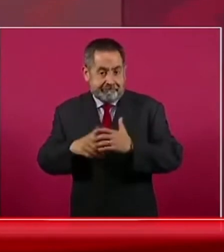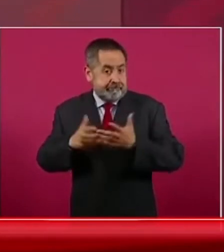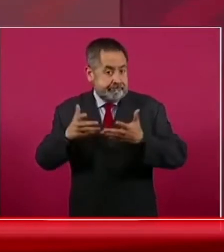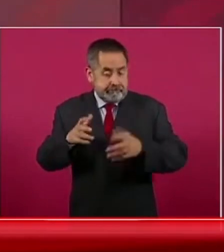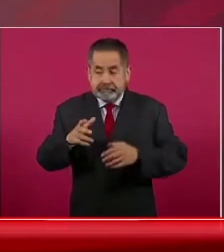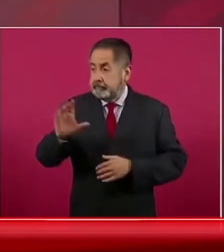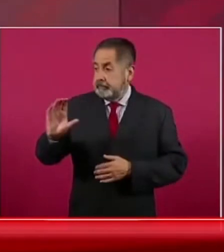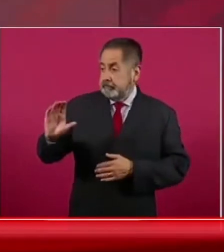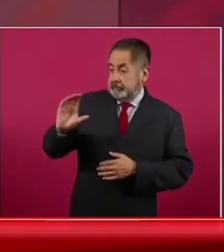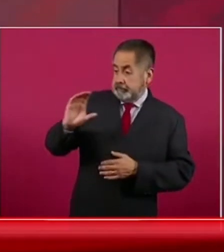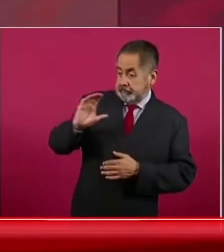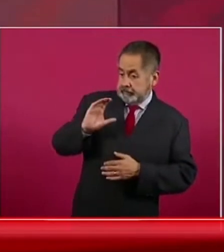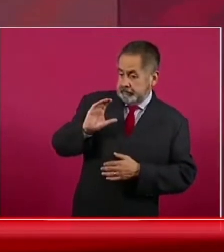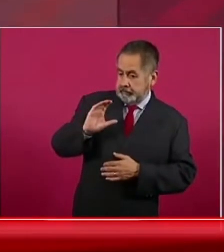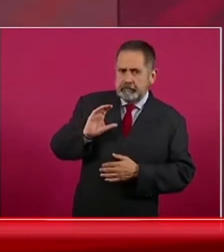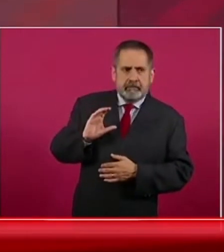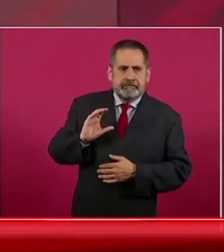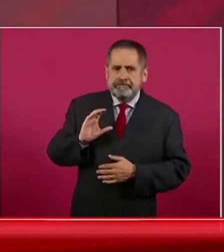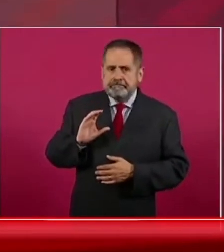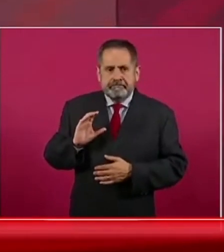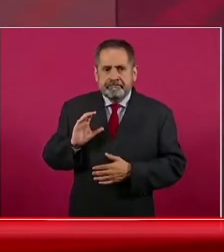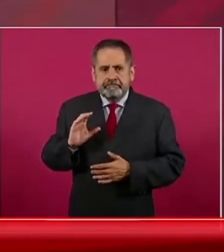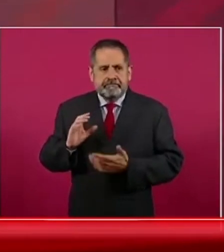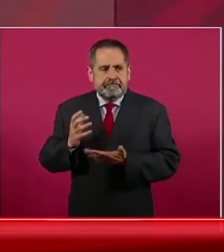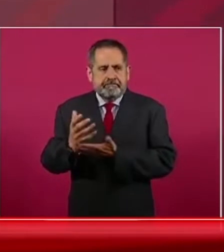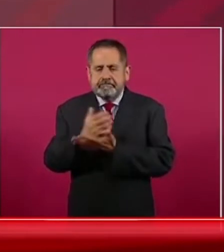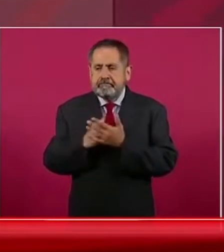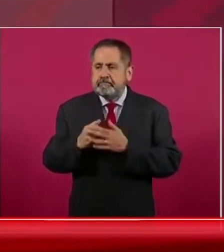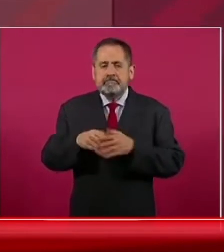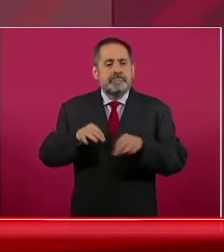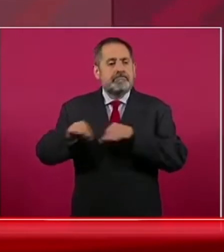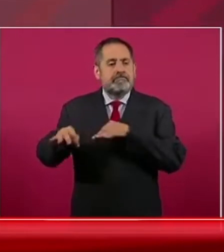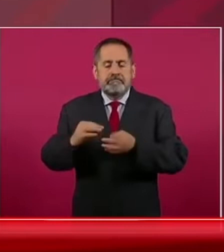que ganaba